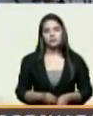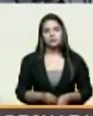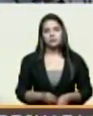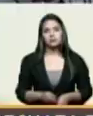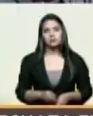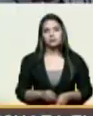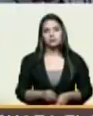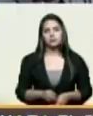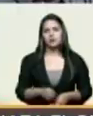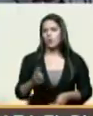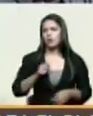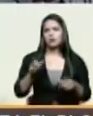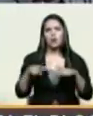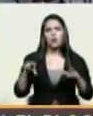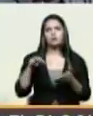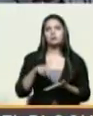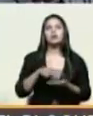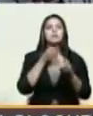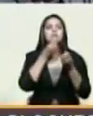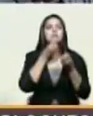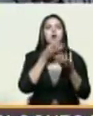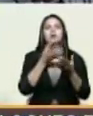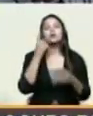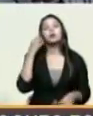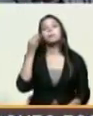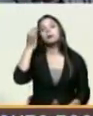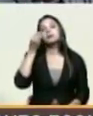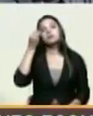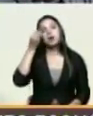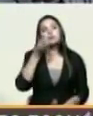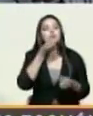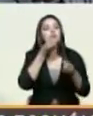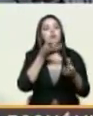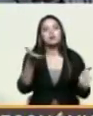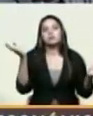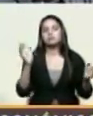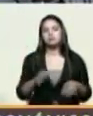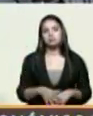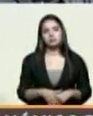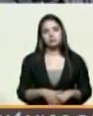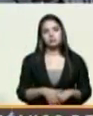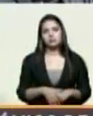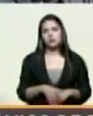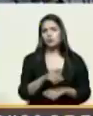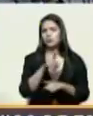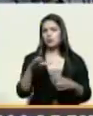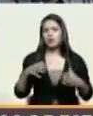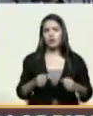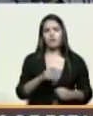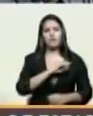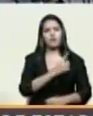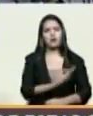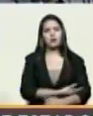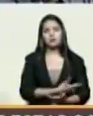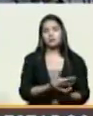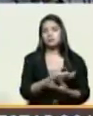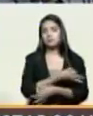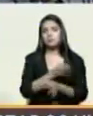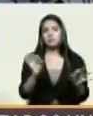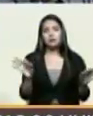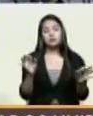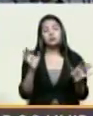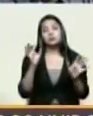Parémonos en cualquier escenario y expresemos nuestra opinión. Ustedes son una fuerza